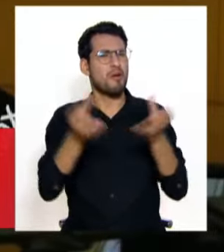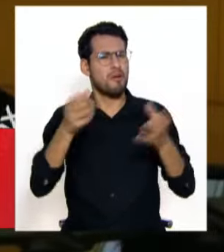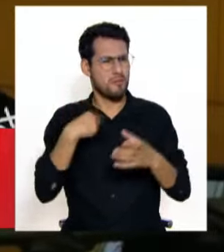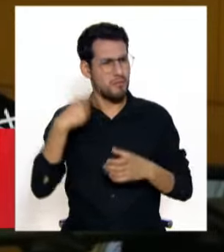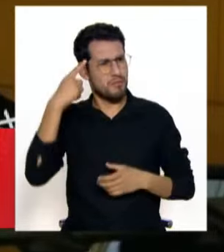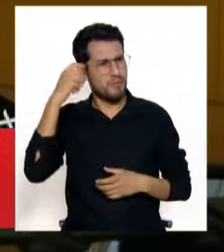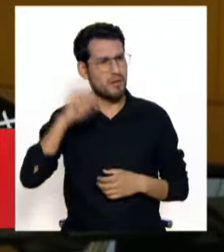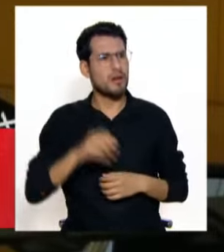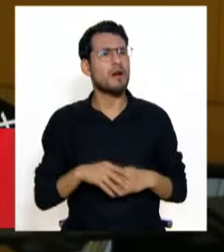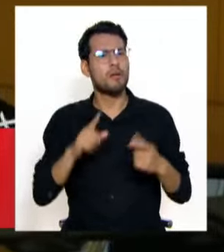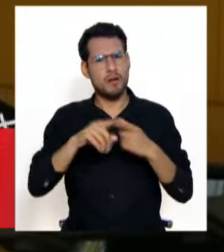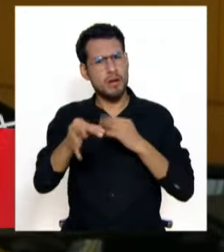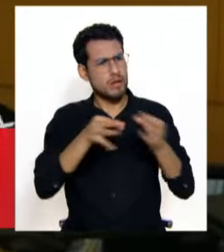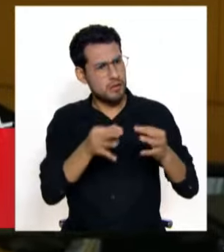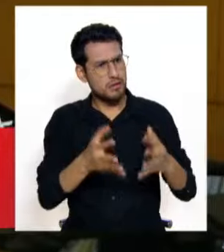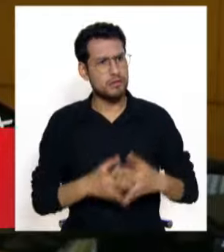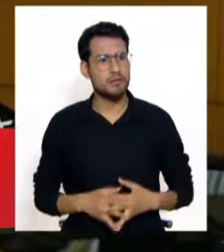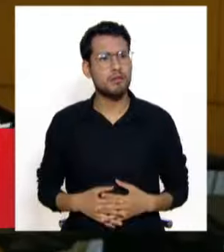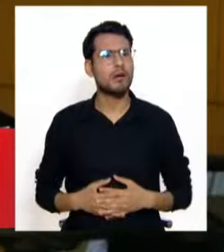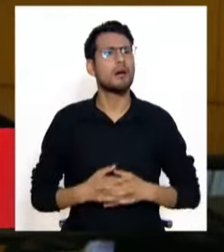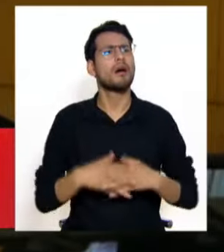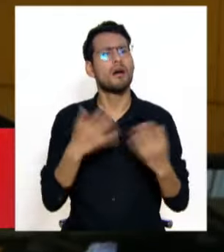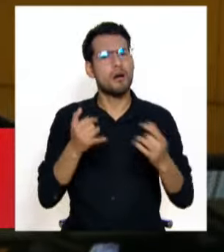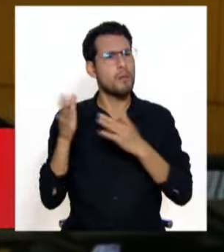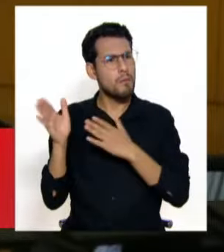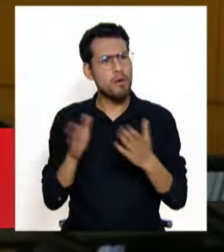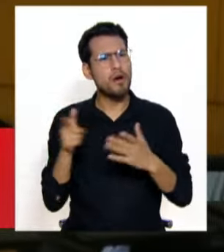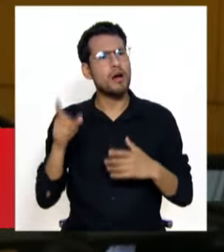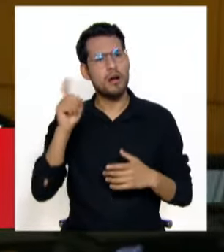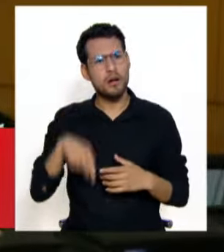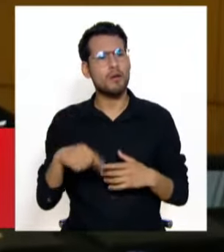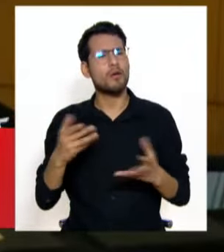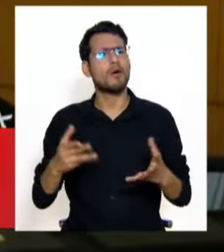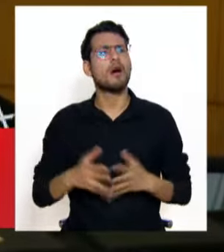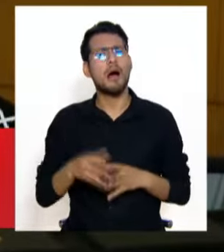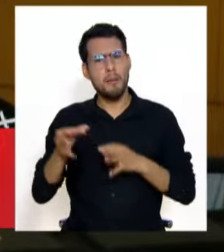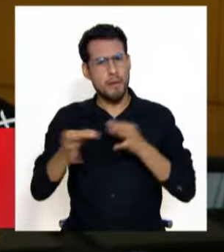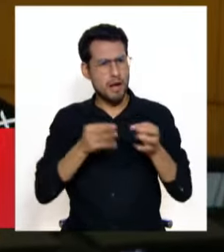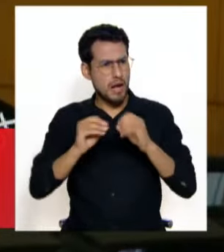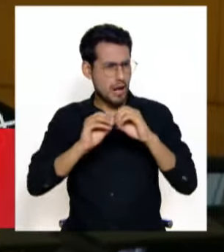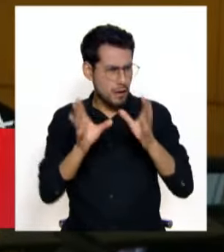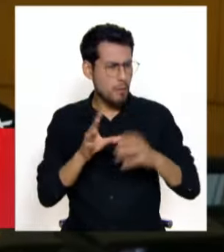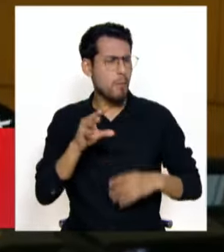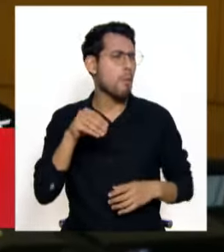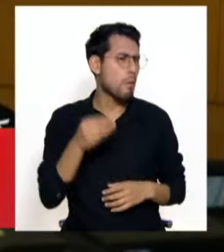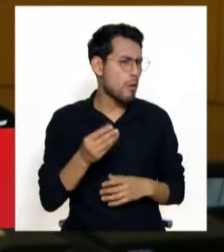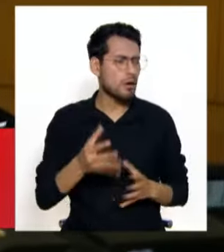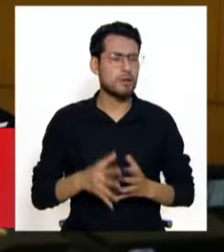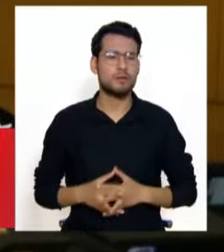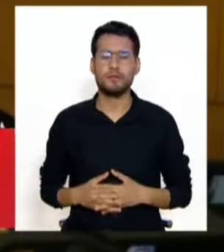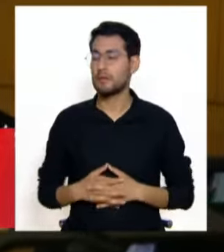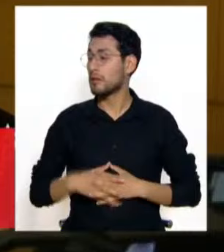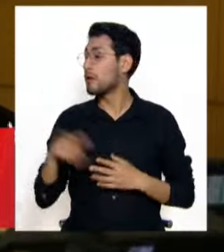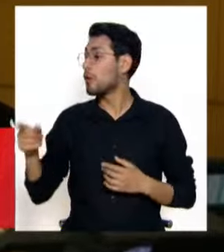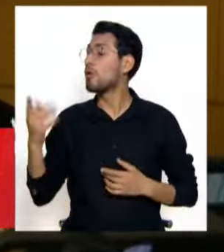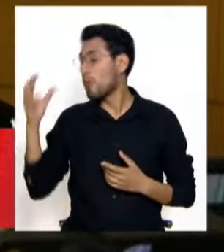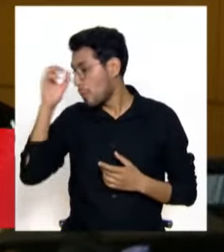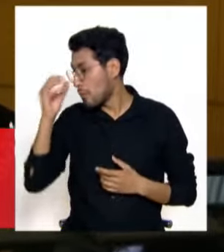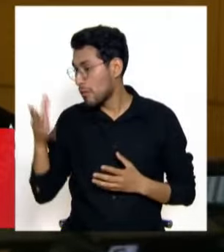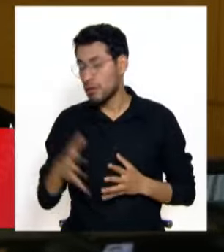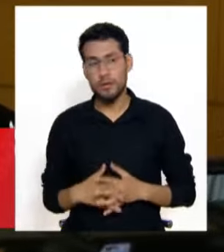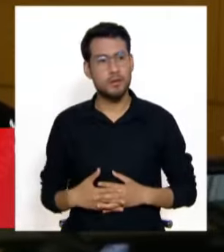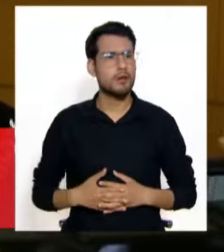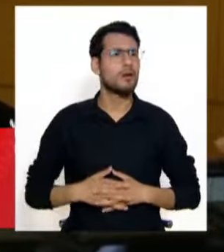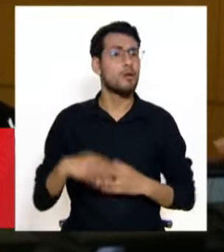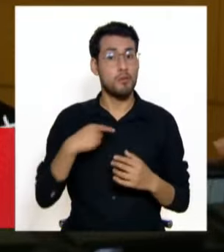imagino, pero hay que explicarlo. O sea, los que han preparado esto tienen que tener una explicación clara de por qué está poniendo ese número. ¿Usted lo respalda personalmente,